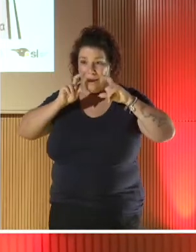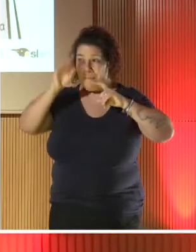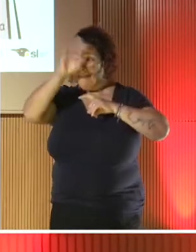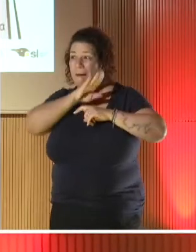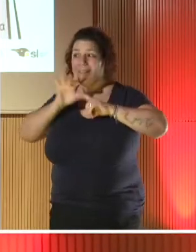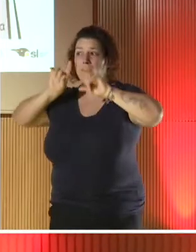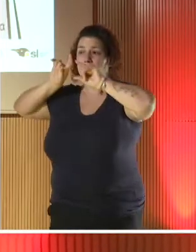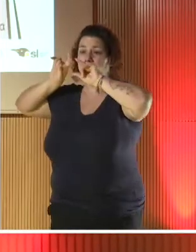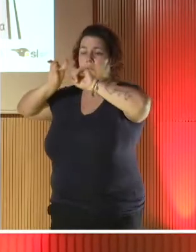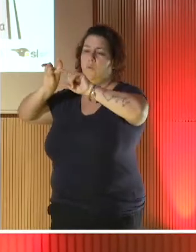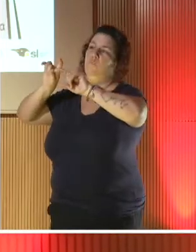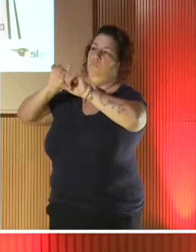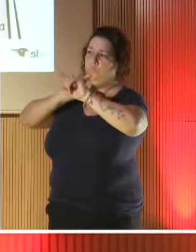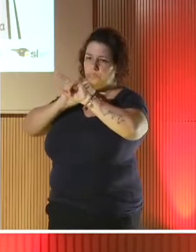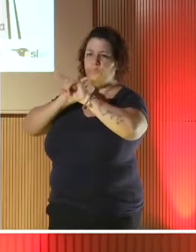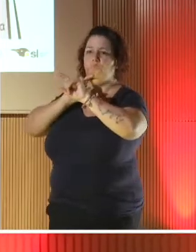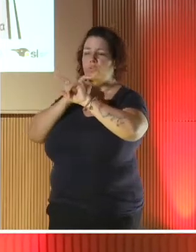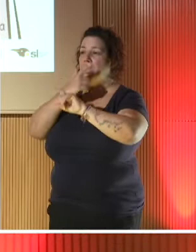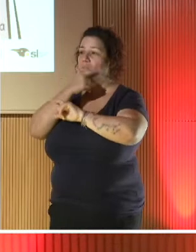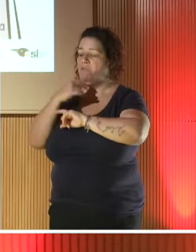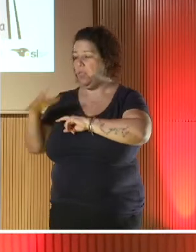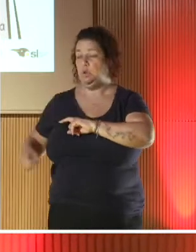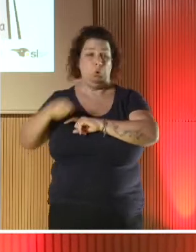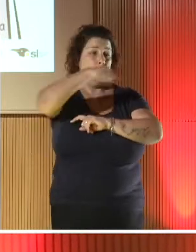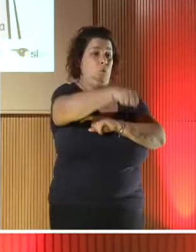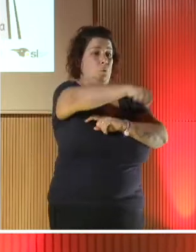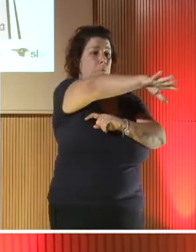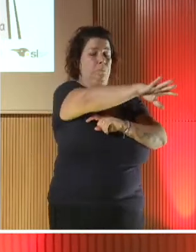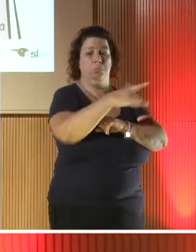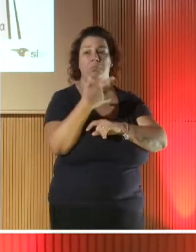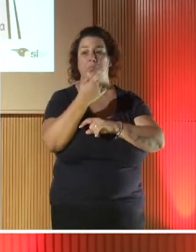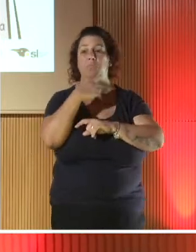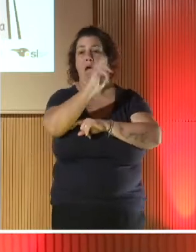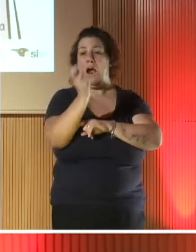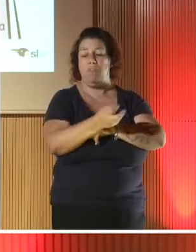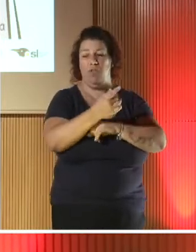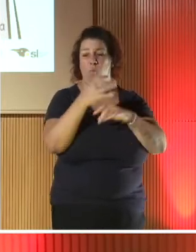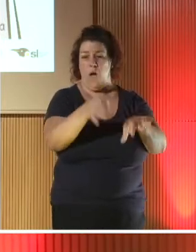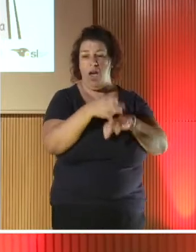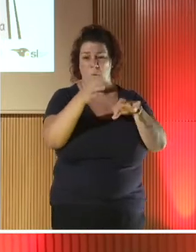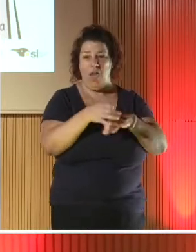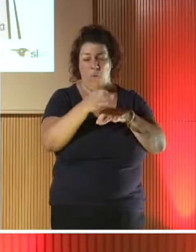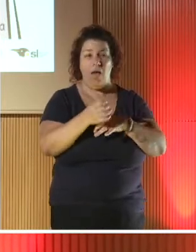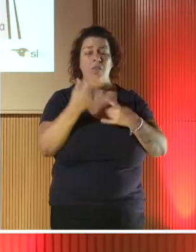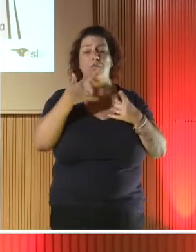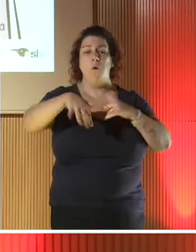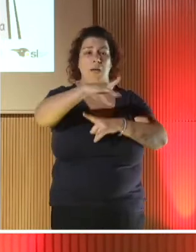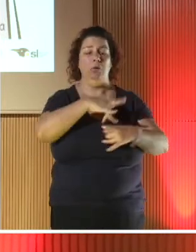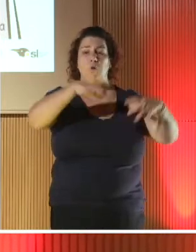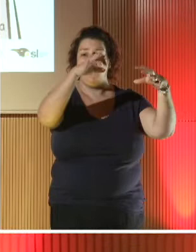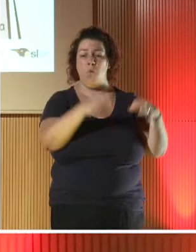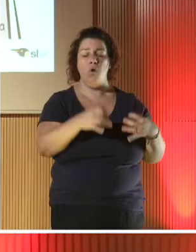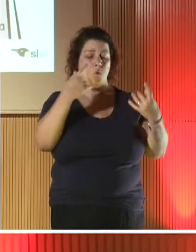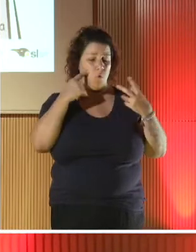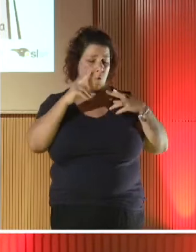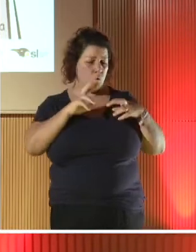padres, ¿no? Es mucho más difícil, es mucho más fácil llegar al niño, le das tus ejercicios, que siempre son los mismos, que está en un entorno seguro, que es el de tu consulta, el de